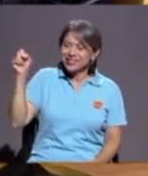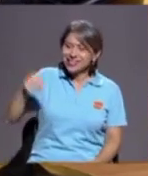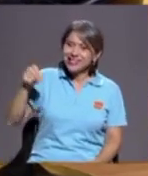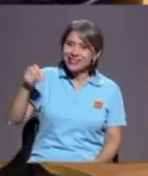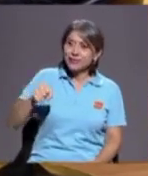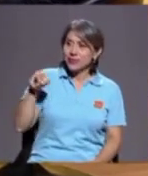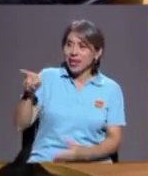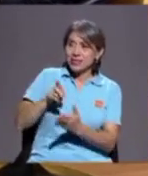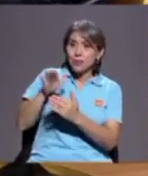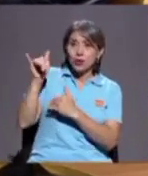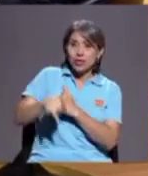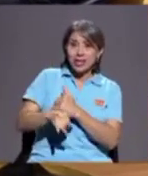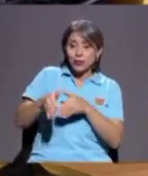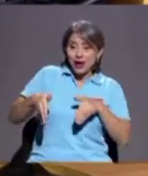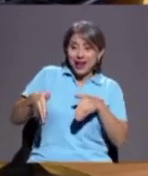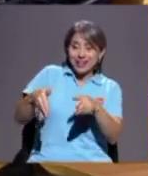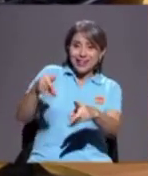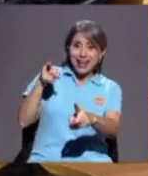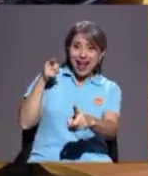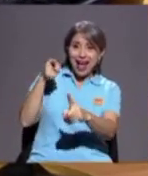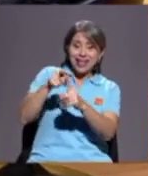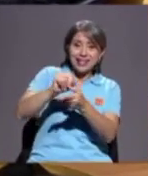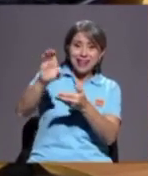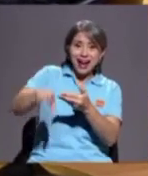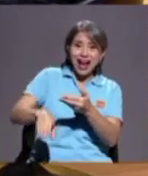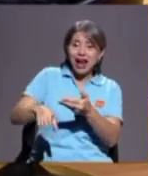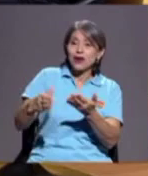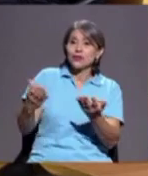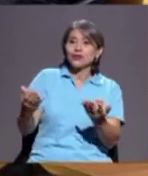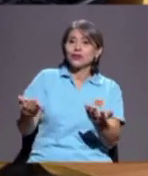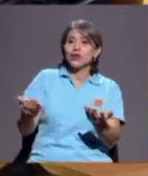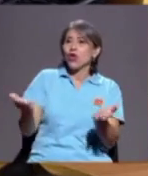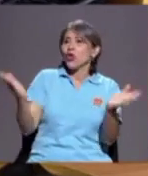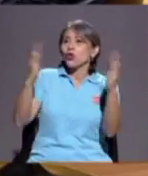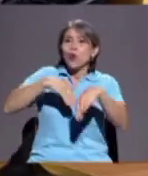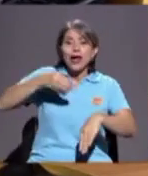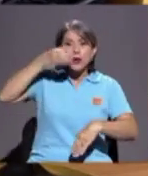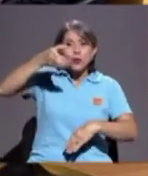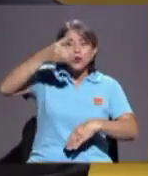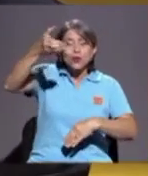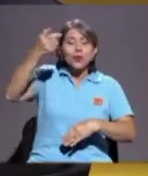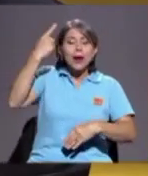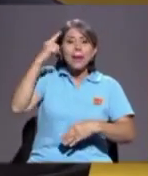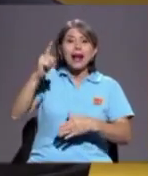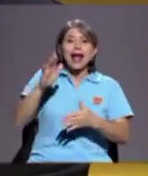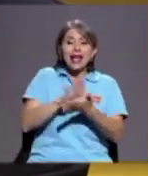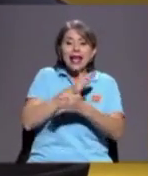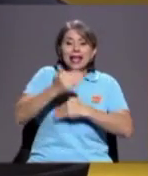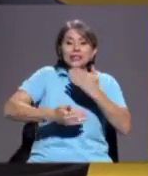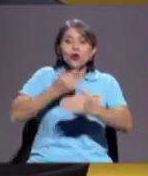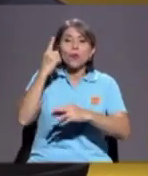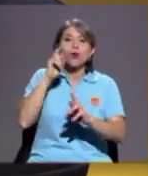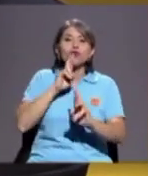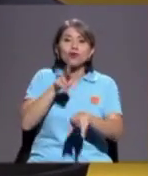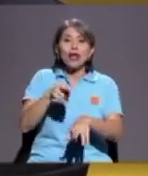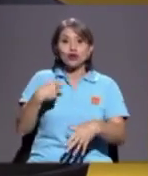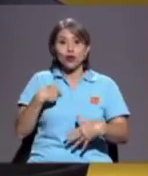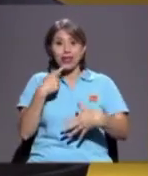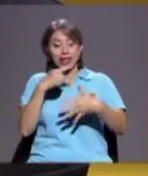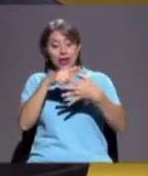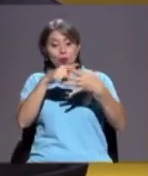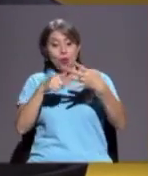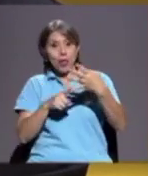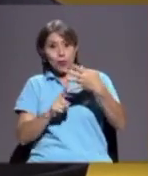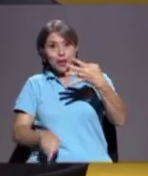un proyecto en el cual hay ausencia total de esa cultura de gestión por resultados. O sea, esos 4 pasos que le digo, ¿verdad? Por ejemplo, el